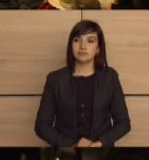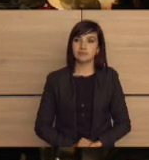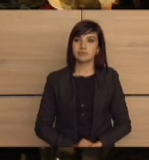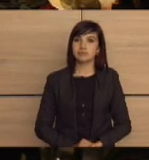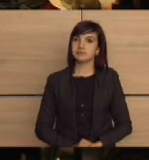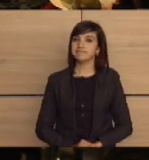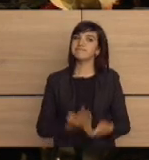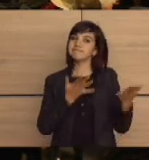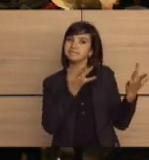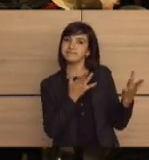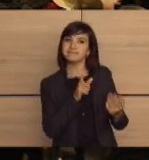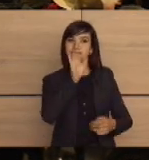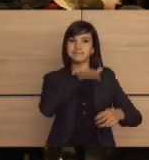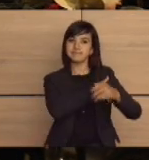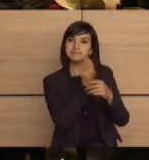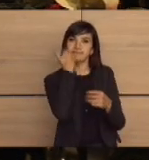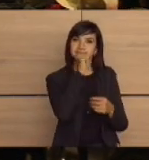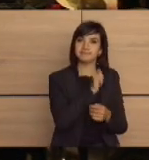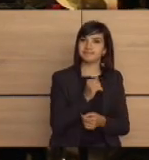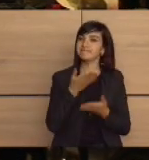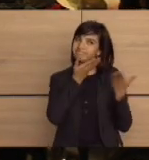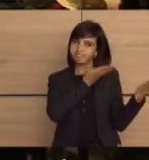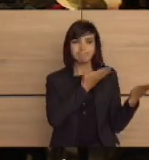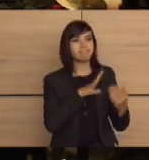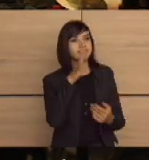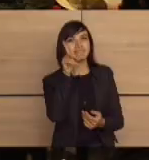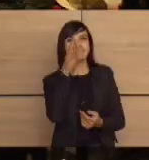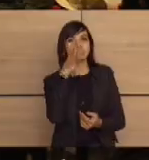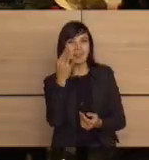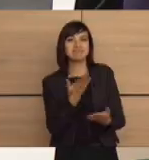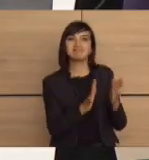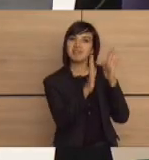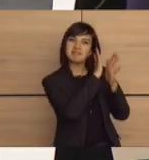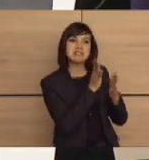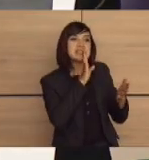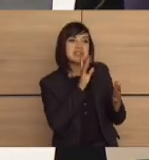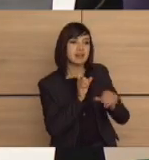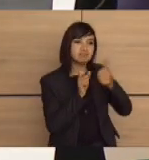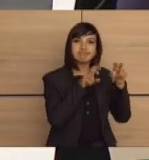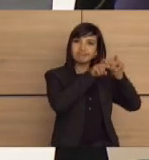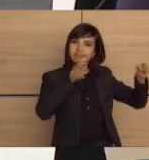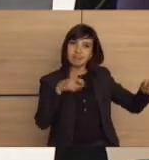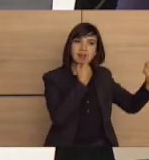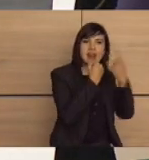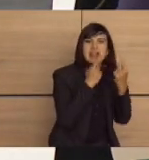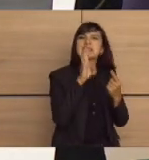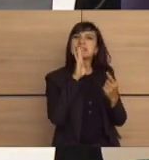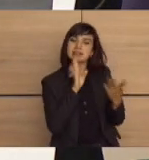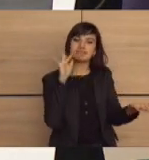Mientras la señora ministra se ubica, Simón, también conozcamos quiénes van a ser los panelistas que la van a acompañar en